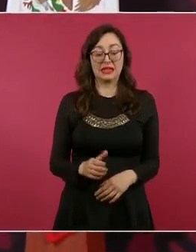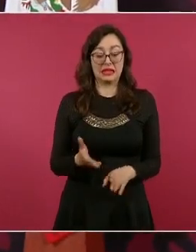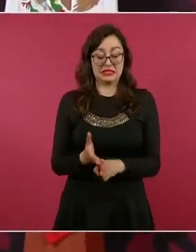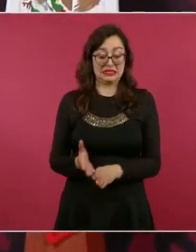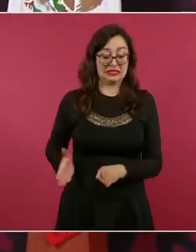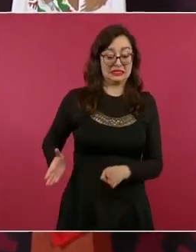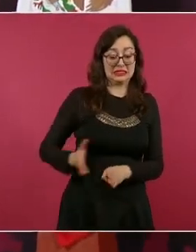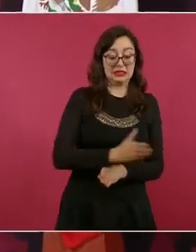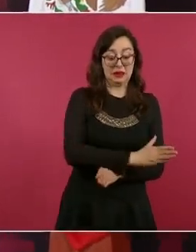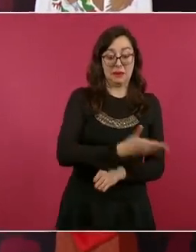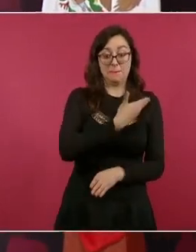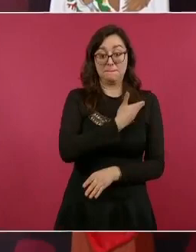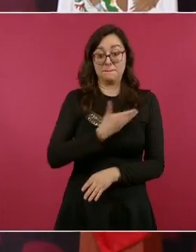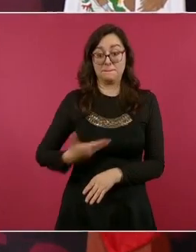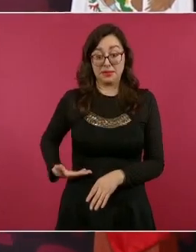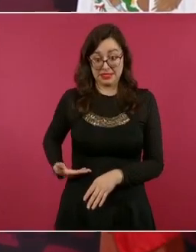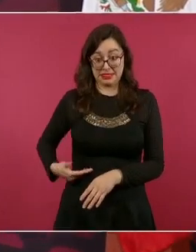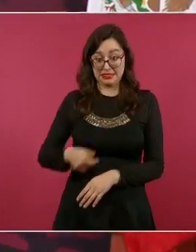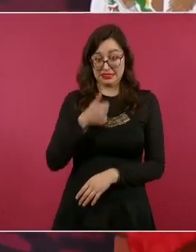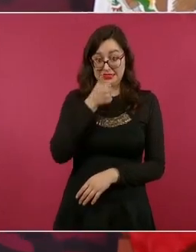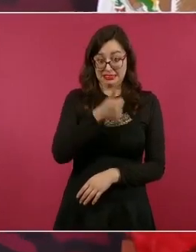seis sexenios,